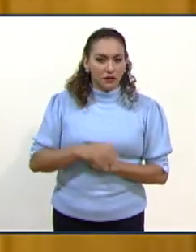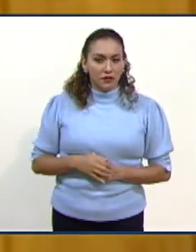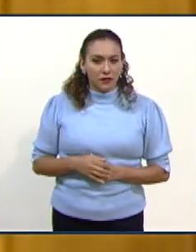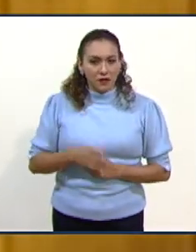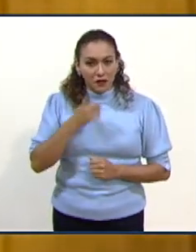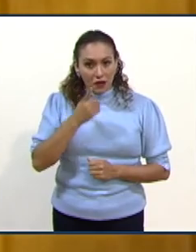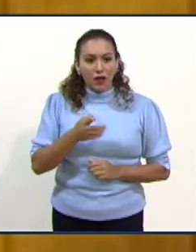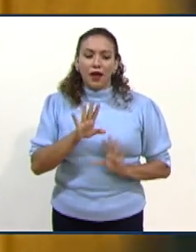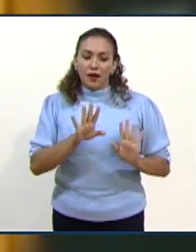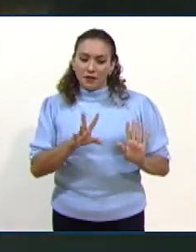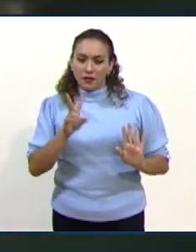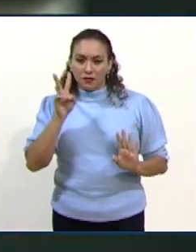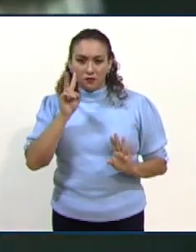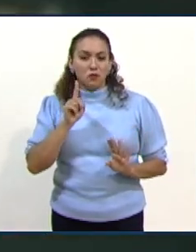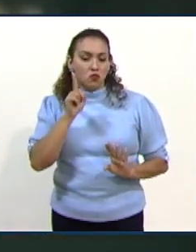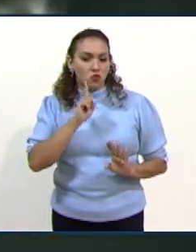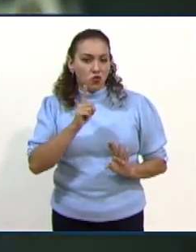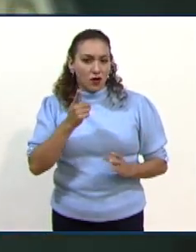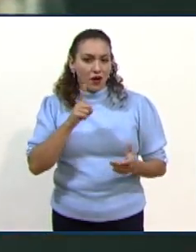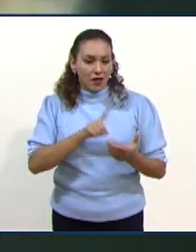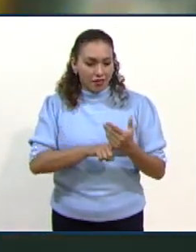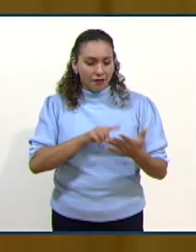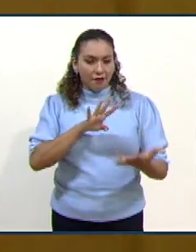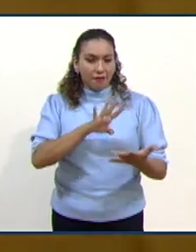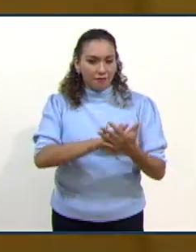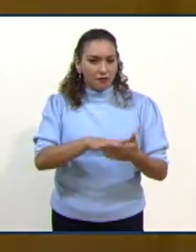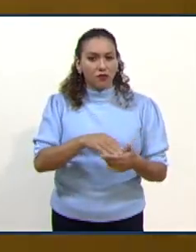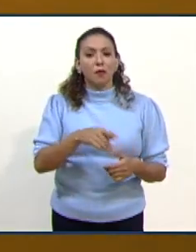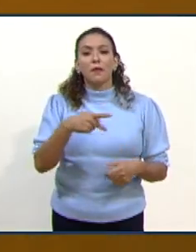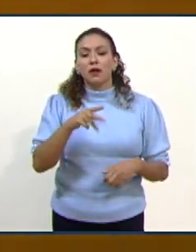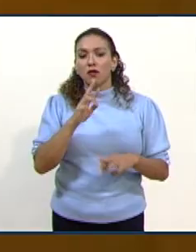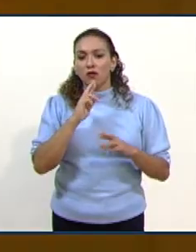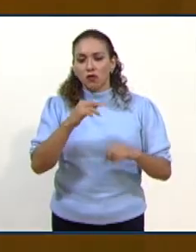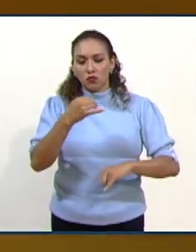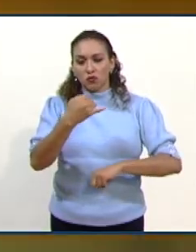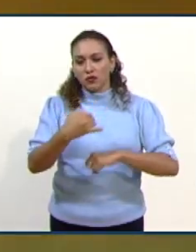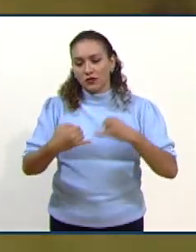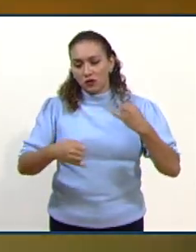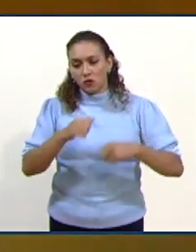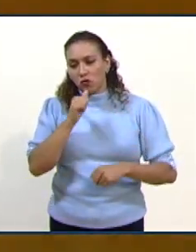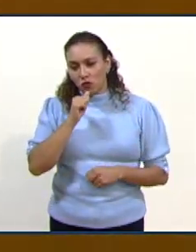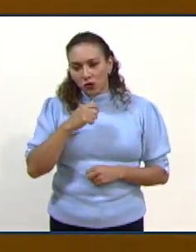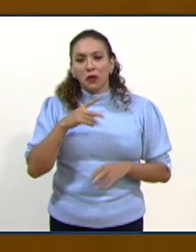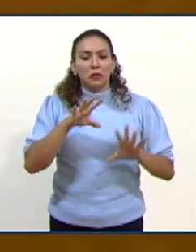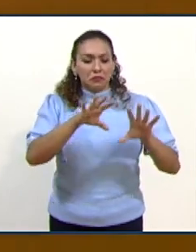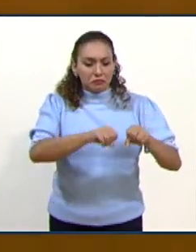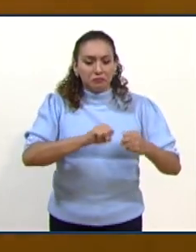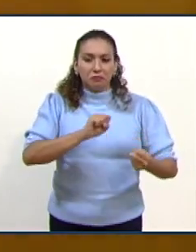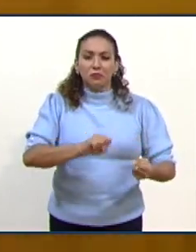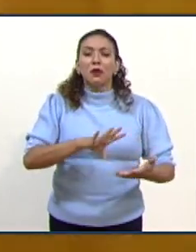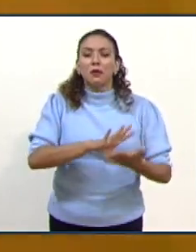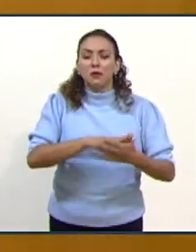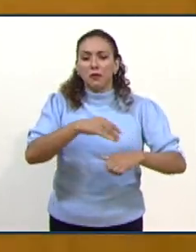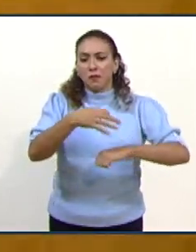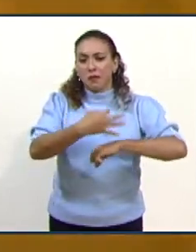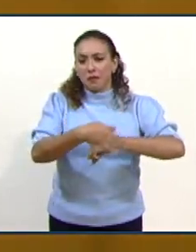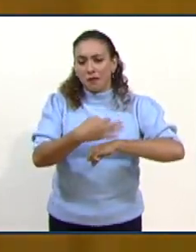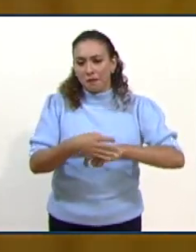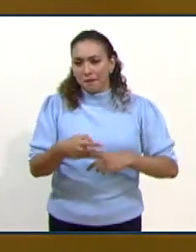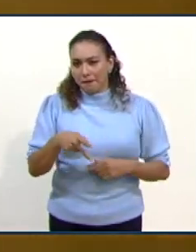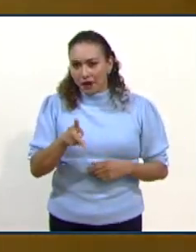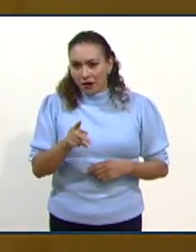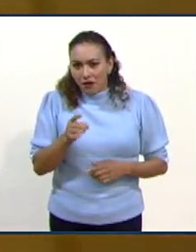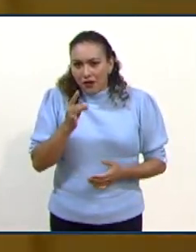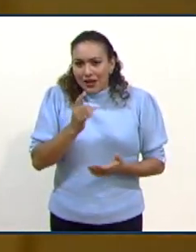cese de la prisión preventiva al explicar que no se justifica la prolongación de la prisión preventiva al tratarse de una